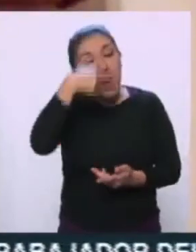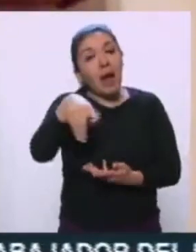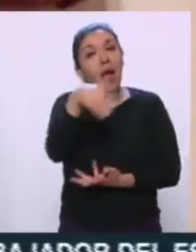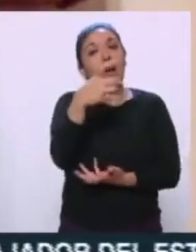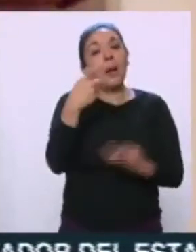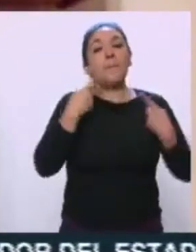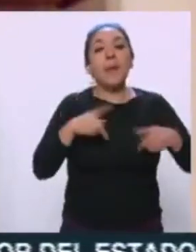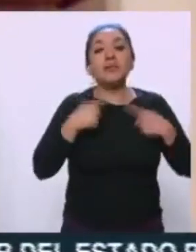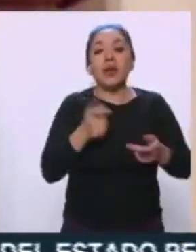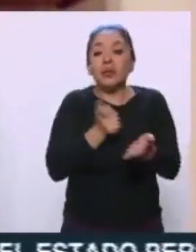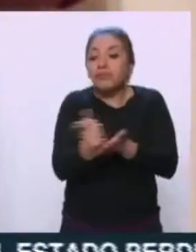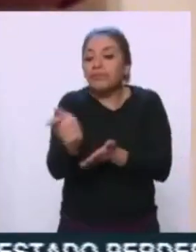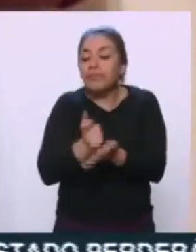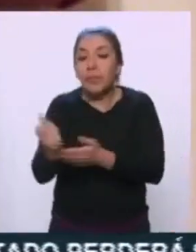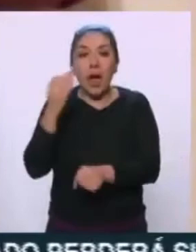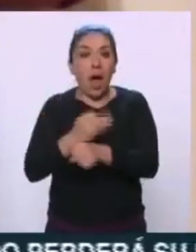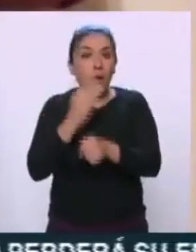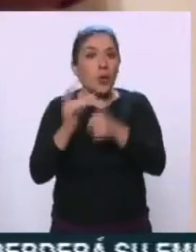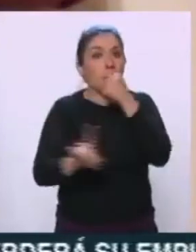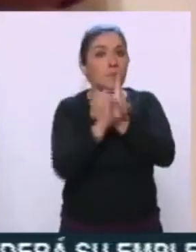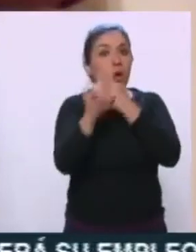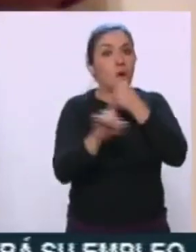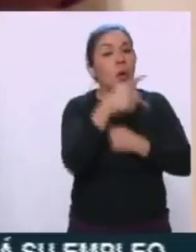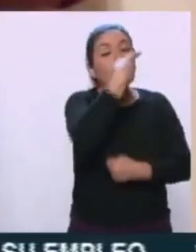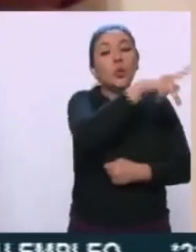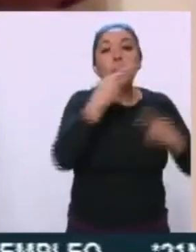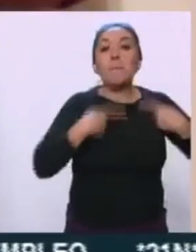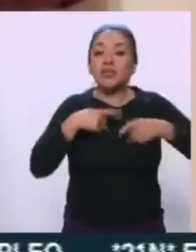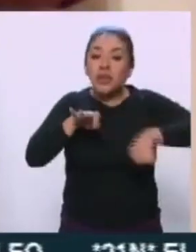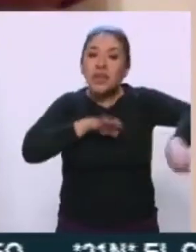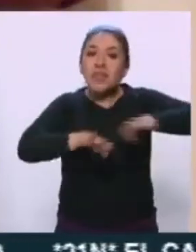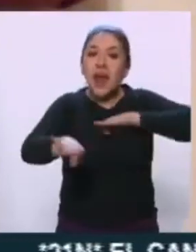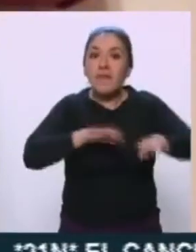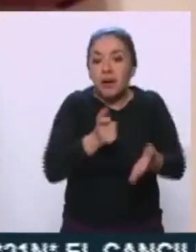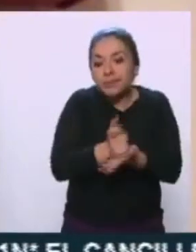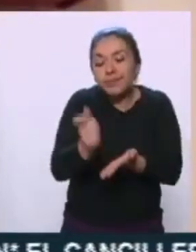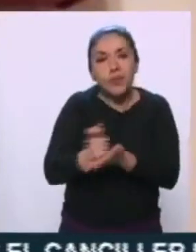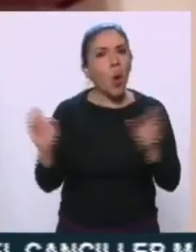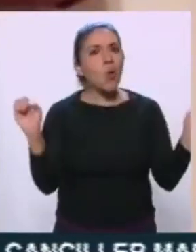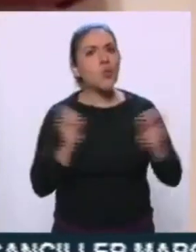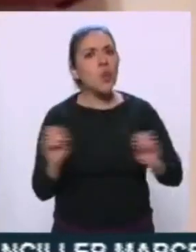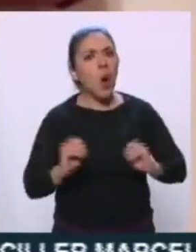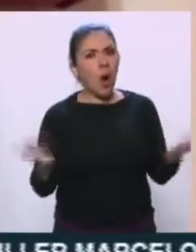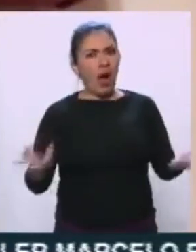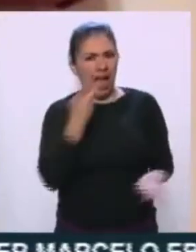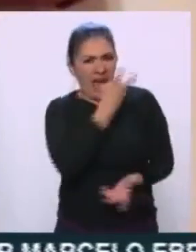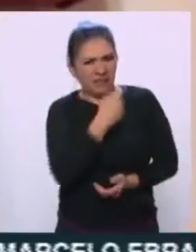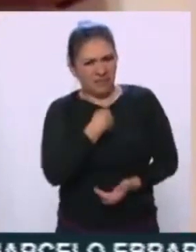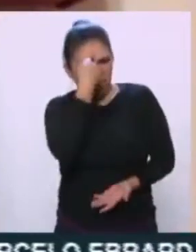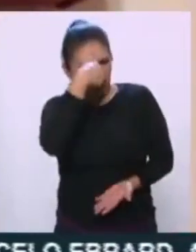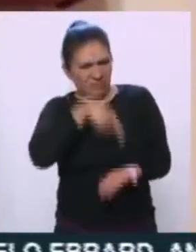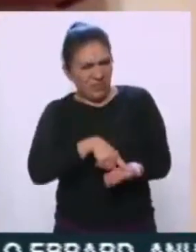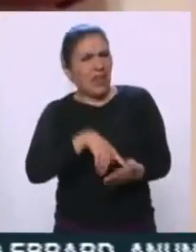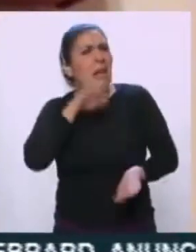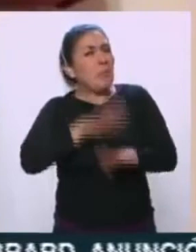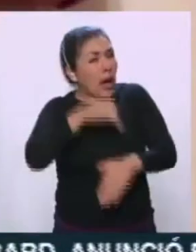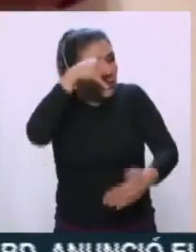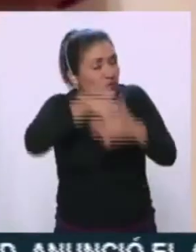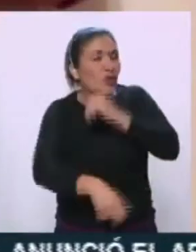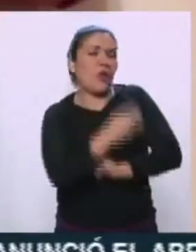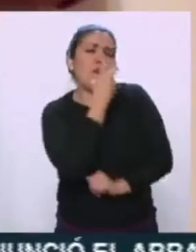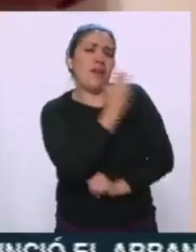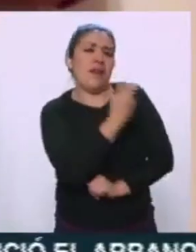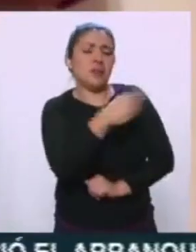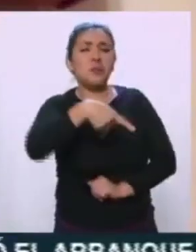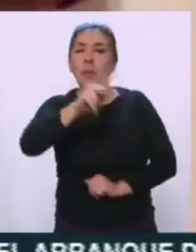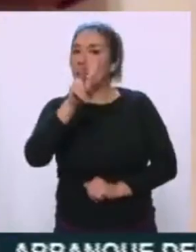salarios caídos, digamos, por la contingencia de sus propios trabajadores. Entonces, creo que lo que está de fondo es eso, pero